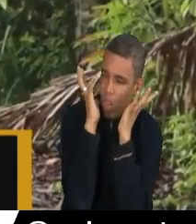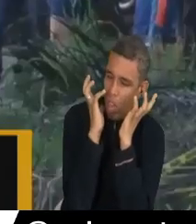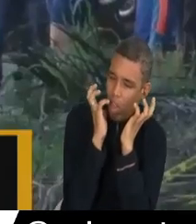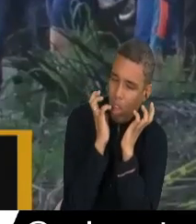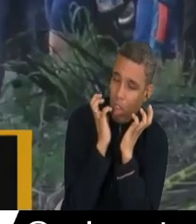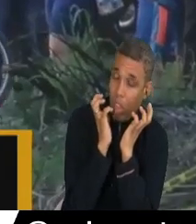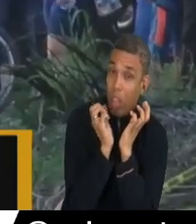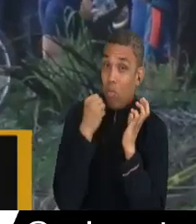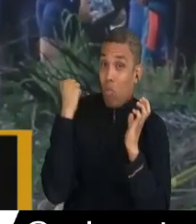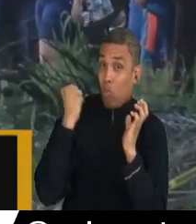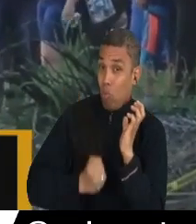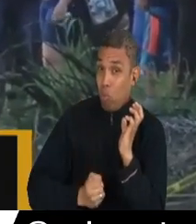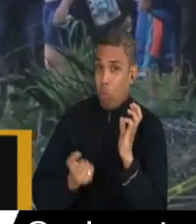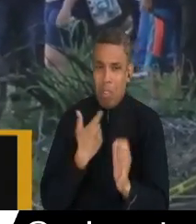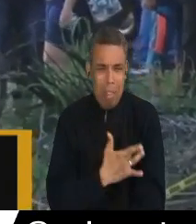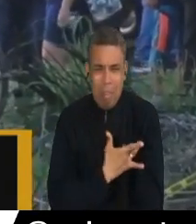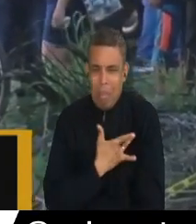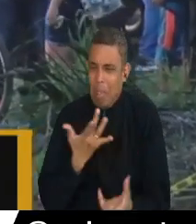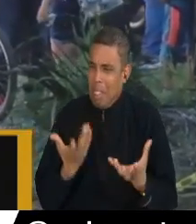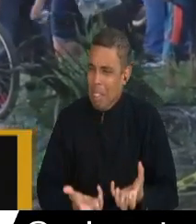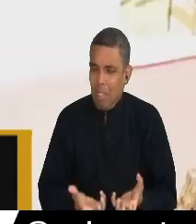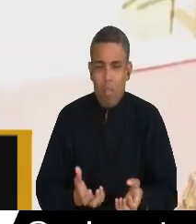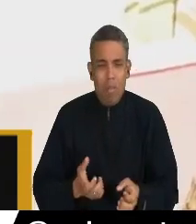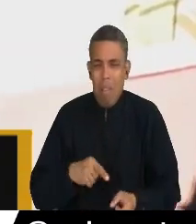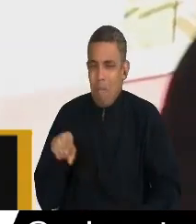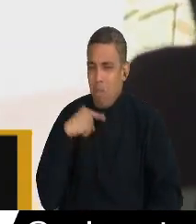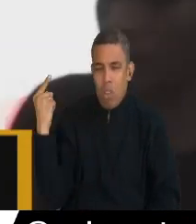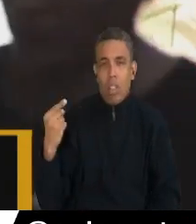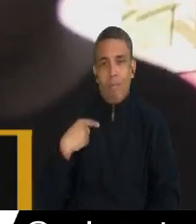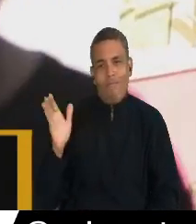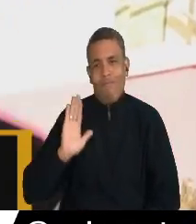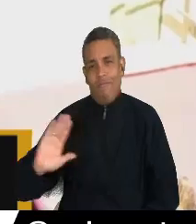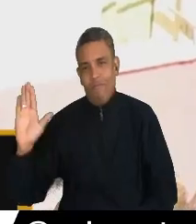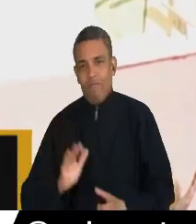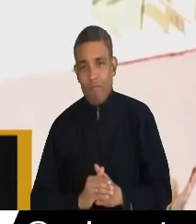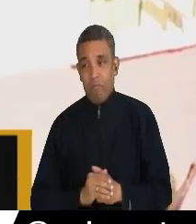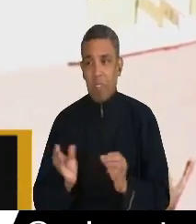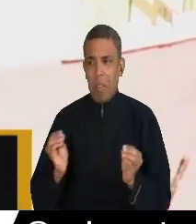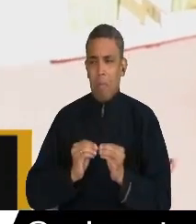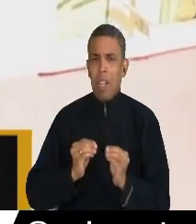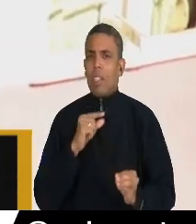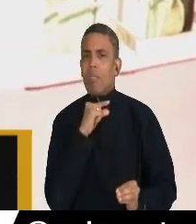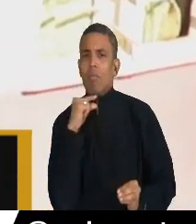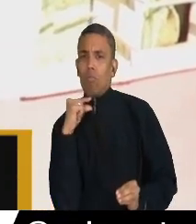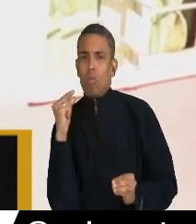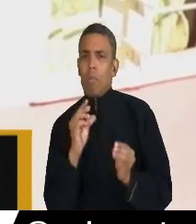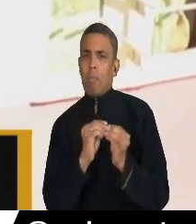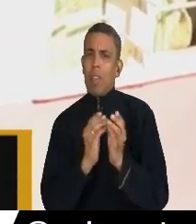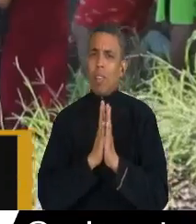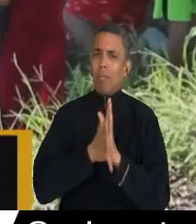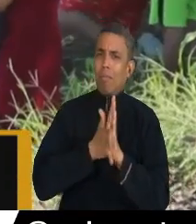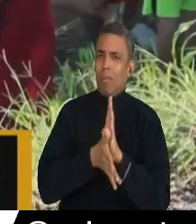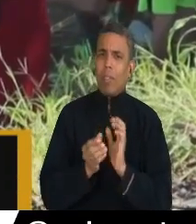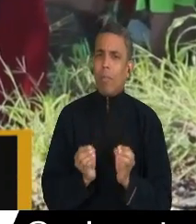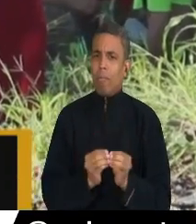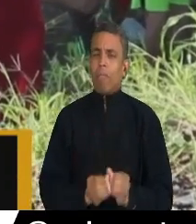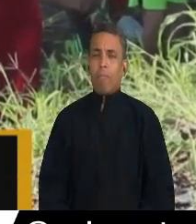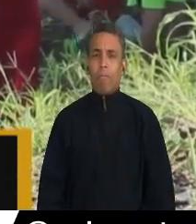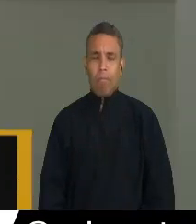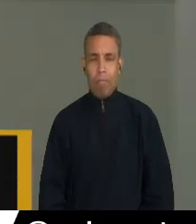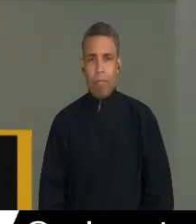todo el sentido de la vida. También, la familia, según el prelado de la Iglesia Católica, juega un papel importante para el equilibrio del ser humano.